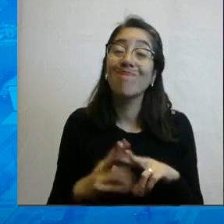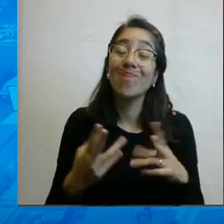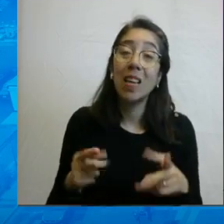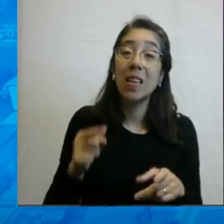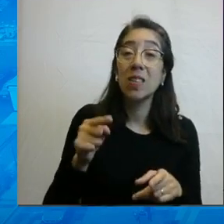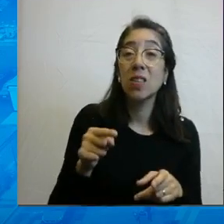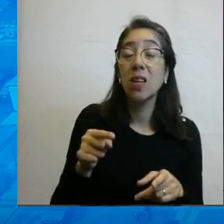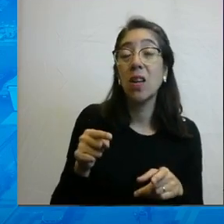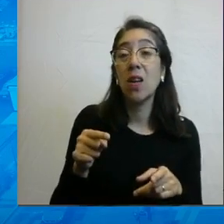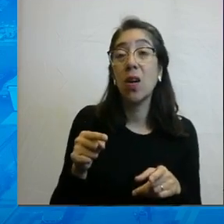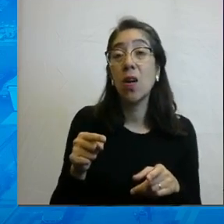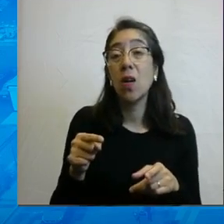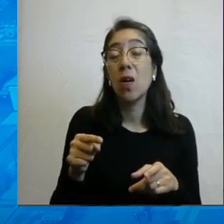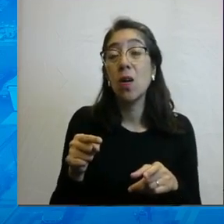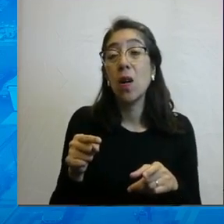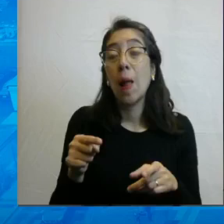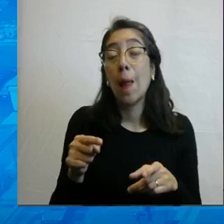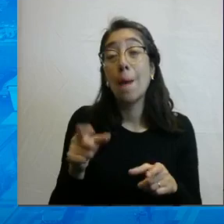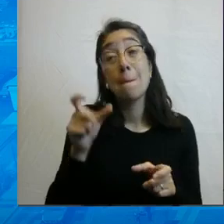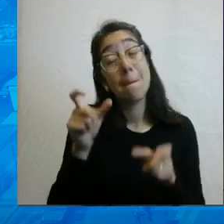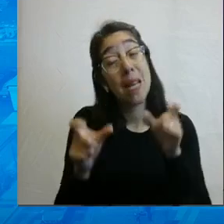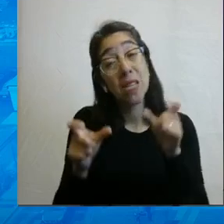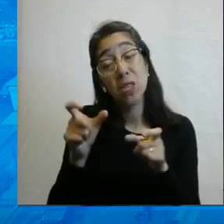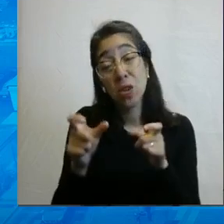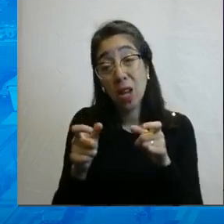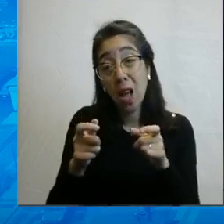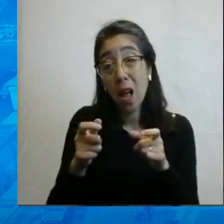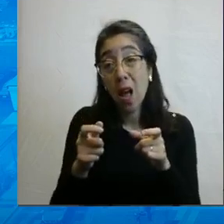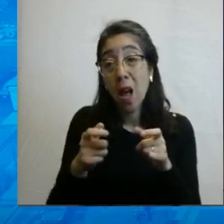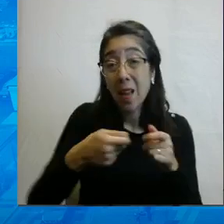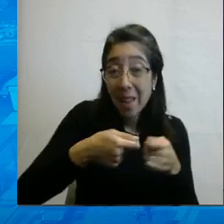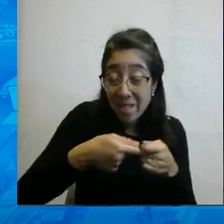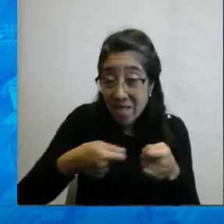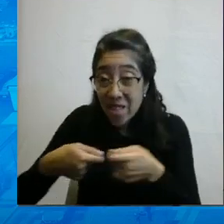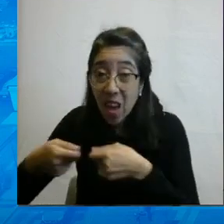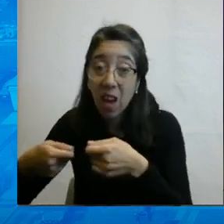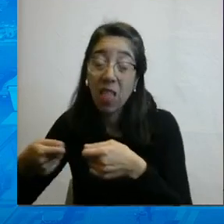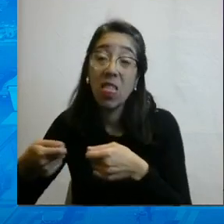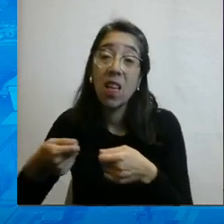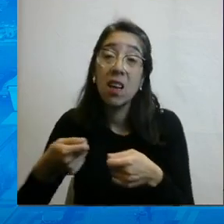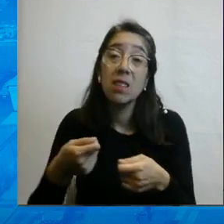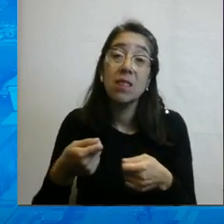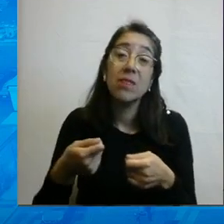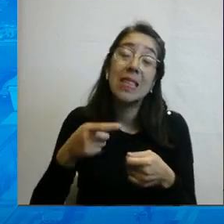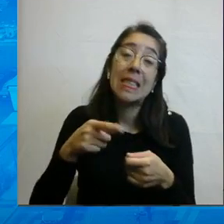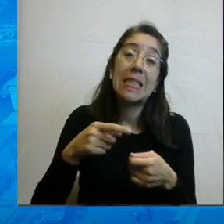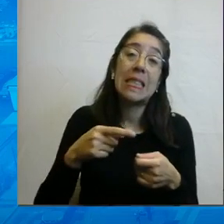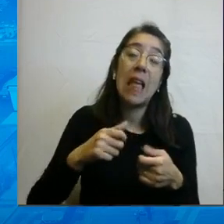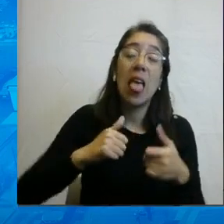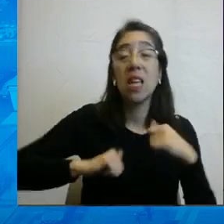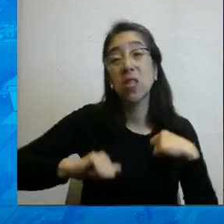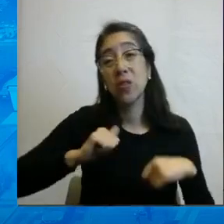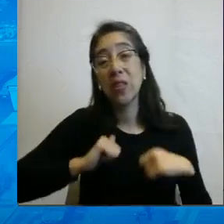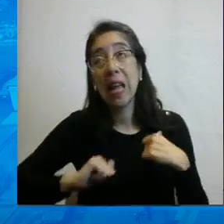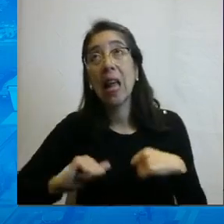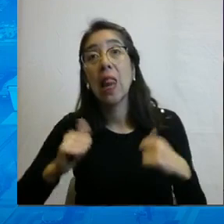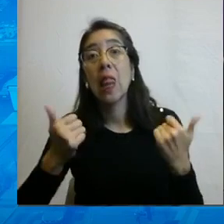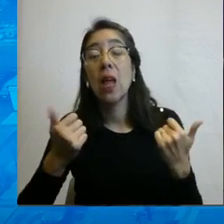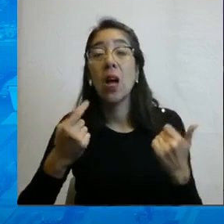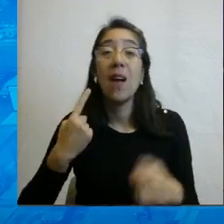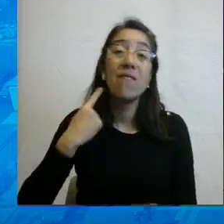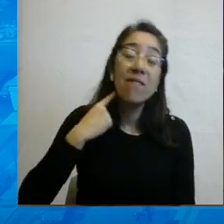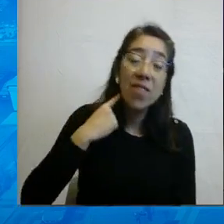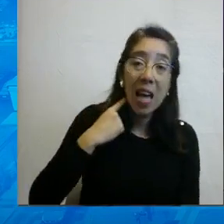Las personas, especialmente los pequeños comerciantes y artesanos del sector, están sufriendo graves consecuencias, especialmente